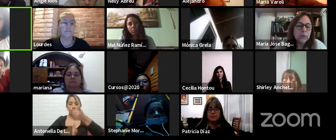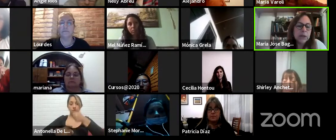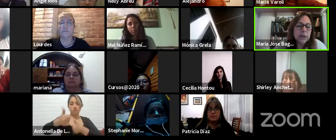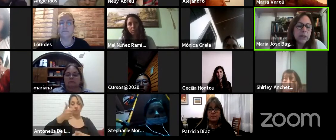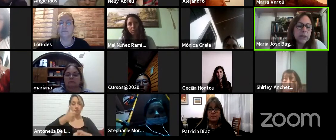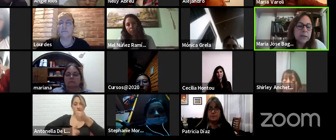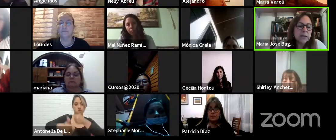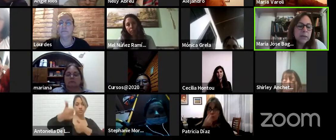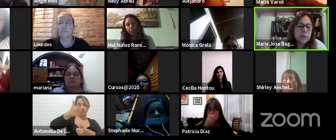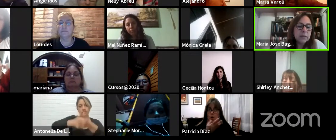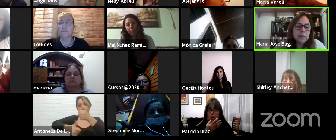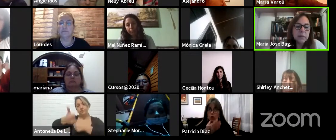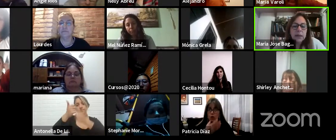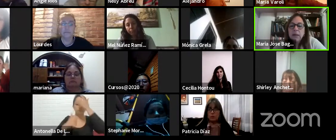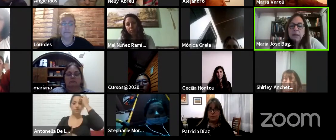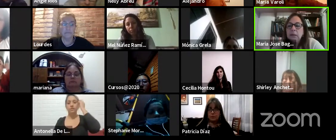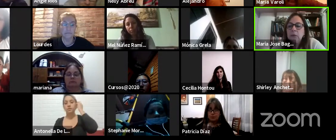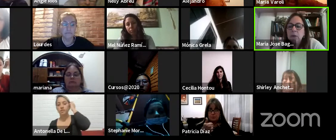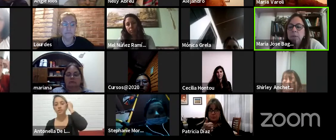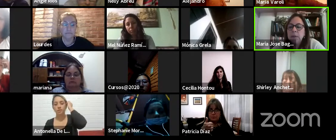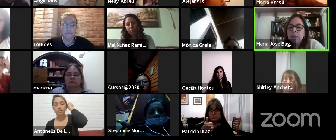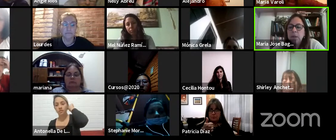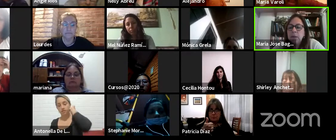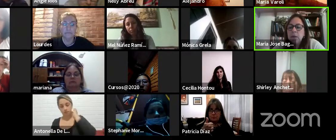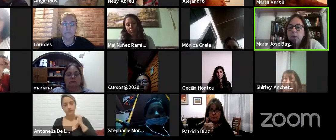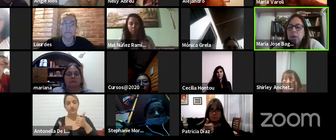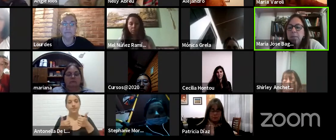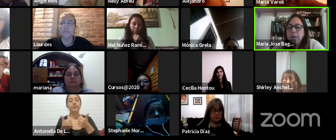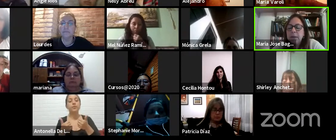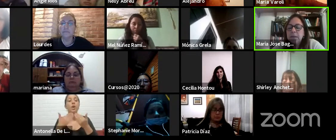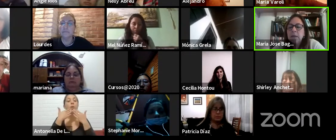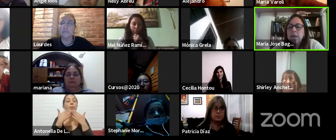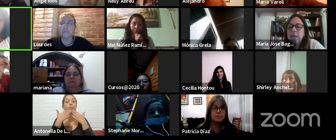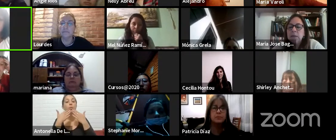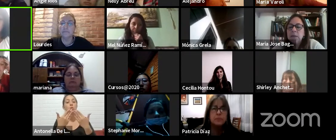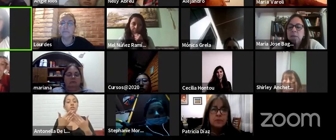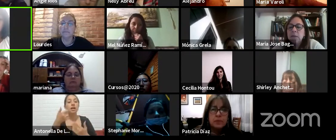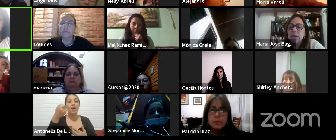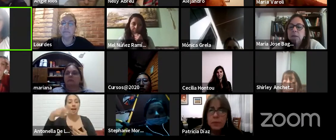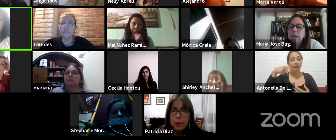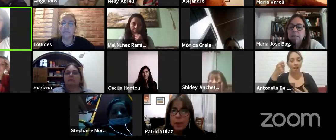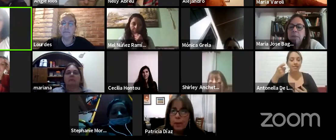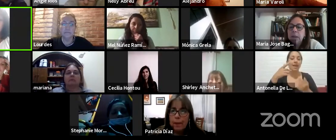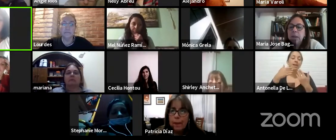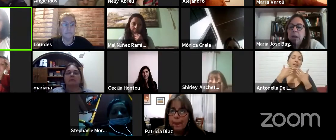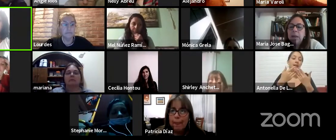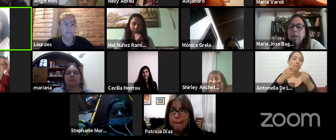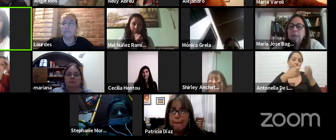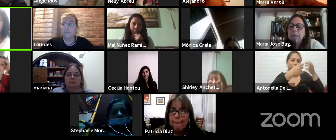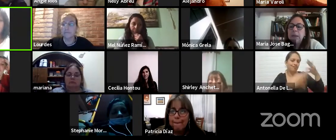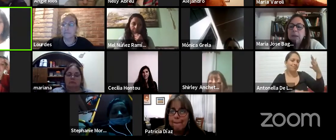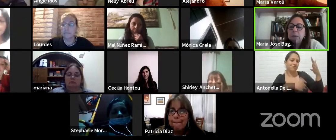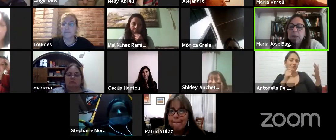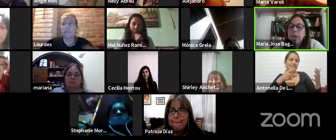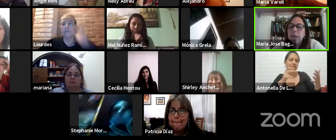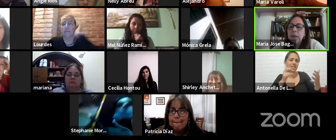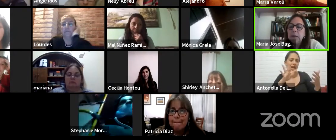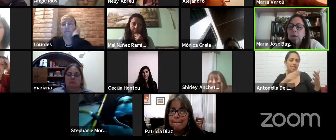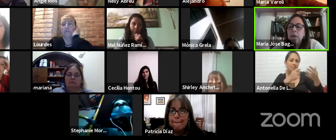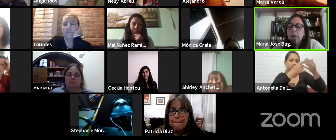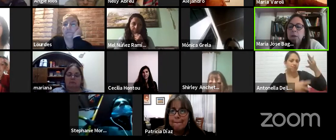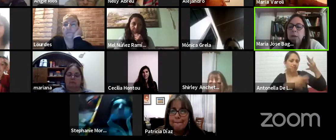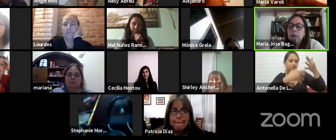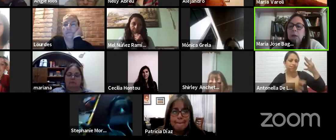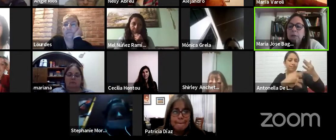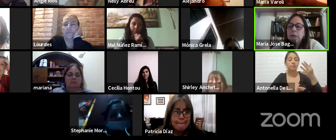Bueno, muchas gracias, Ana, y todos los comentarios que aparecen en el chat. Ahí también Eugenia